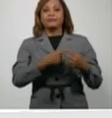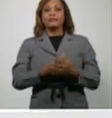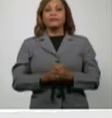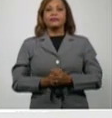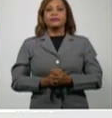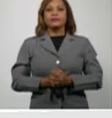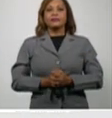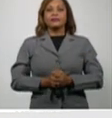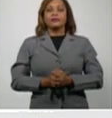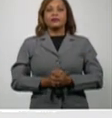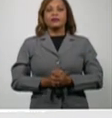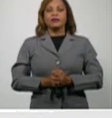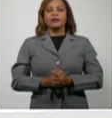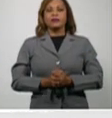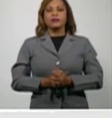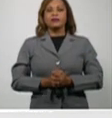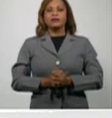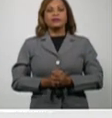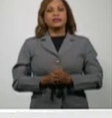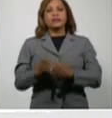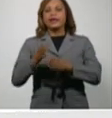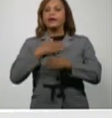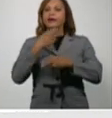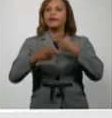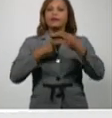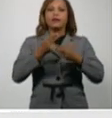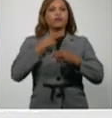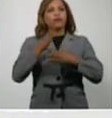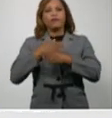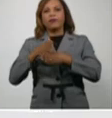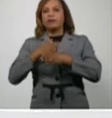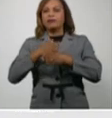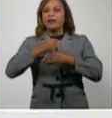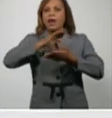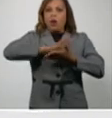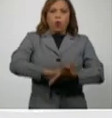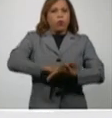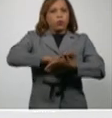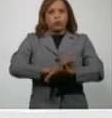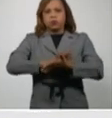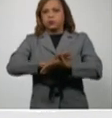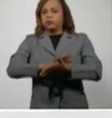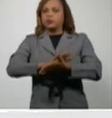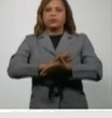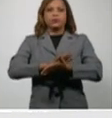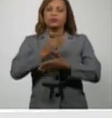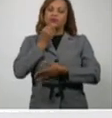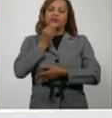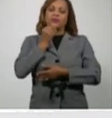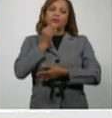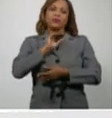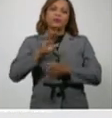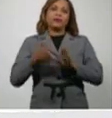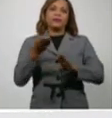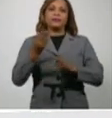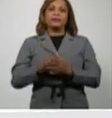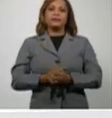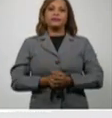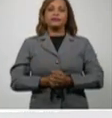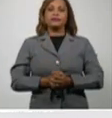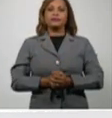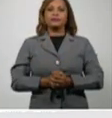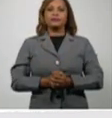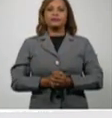se aplicaron maniobras de reanimación cardiopulmonar que no fueron exitosas en este paciente.